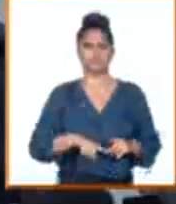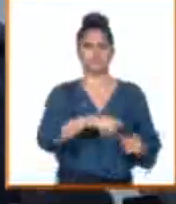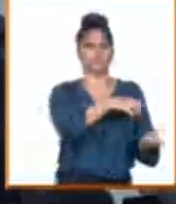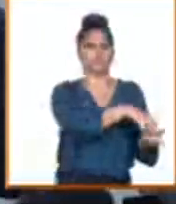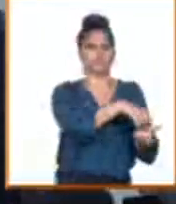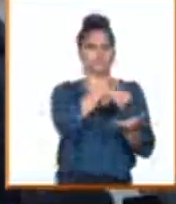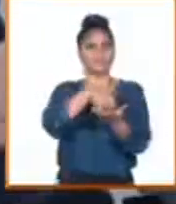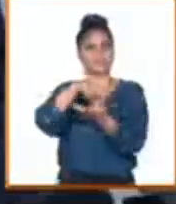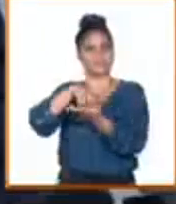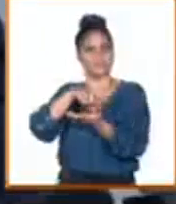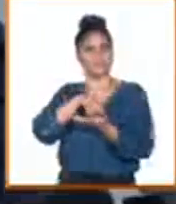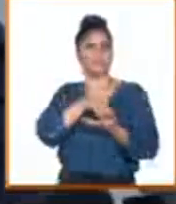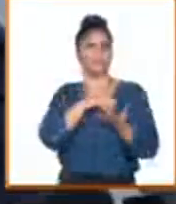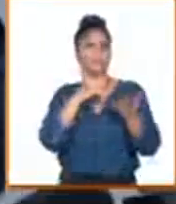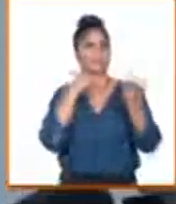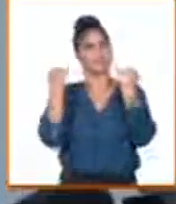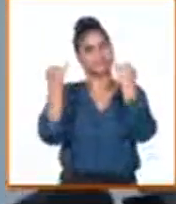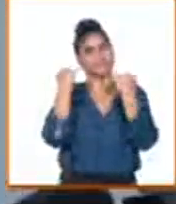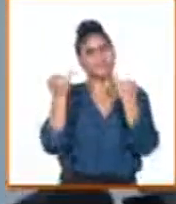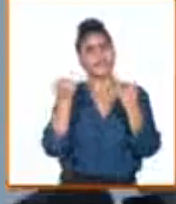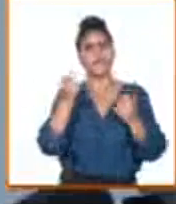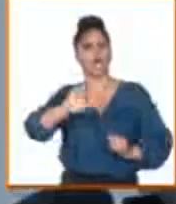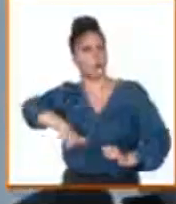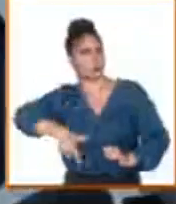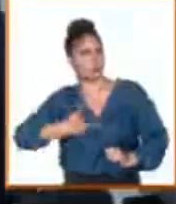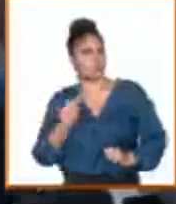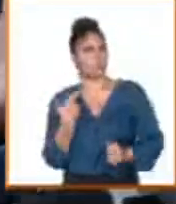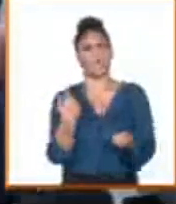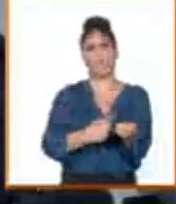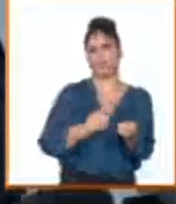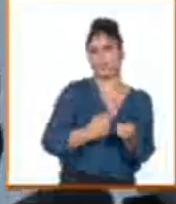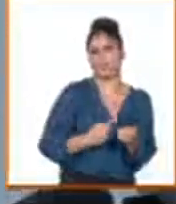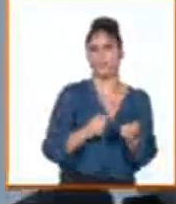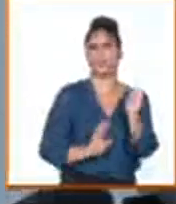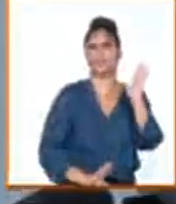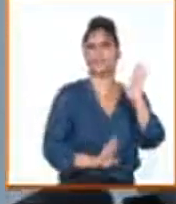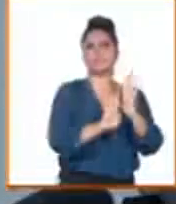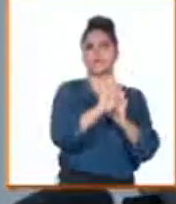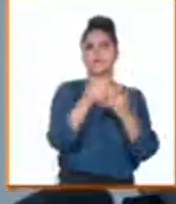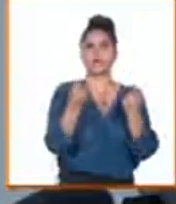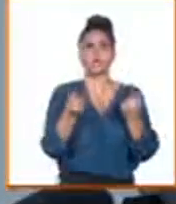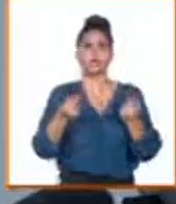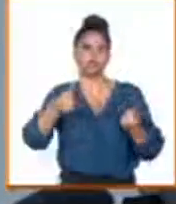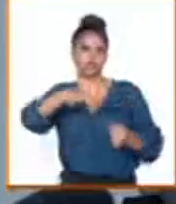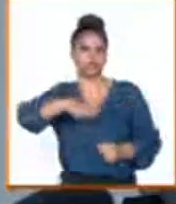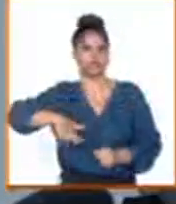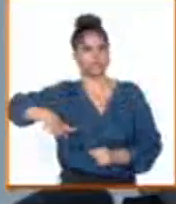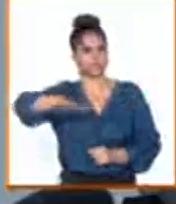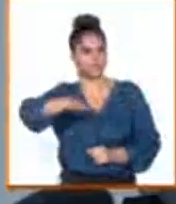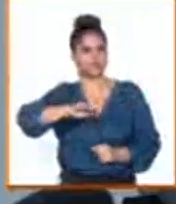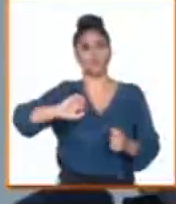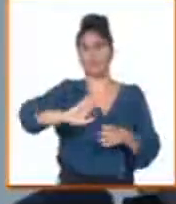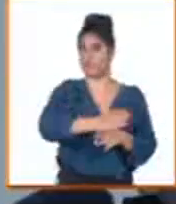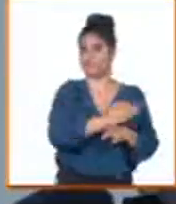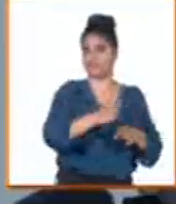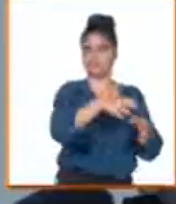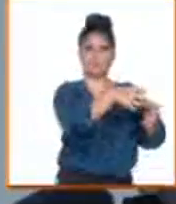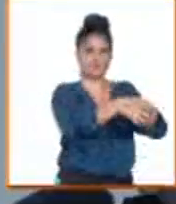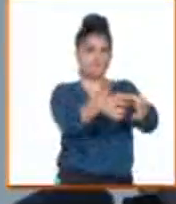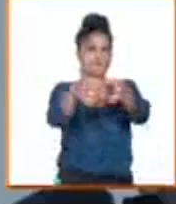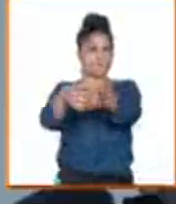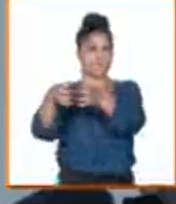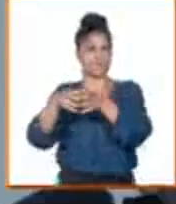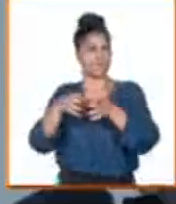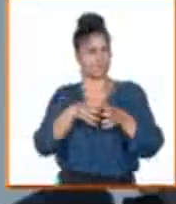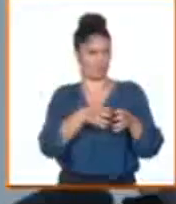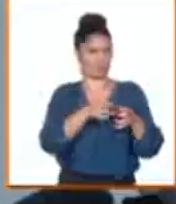identidades, culturas, costumbres, desarrollos socioeconómicos, socioculturales y demás, y su propia cultura, que los